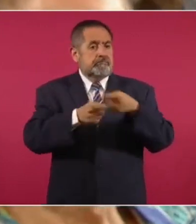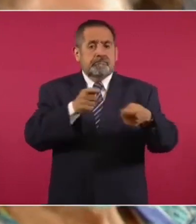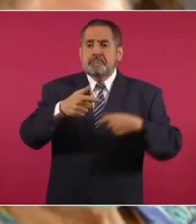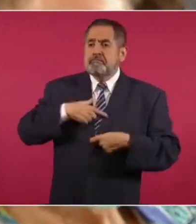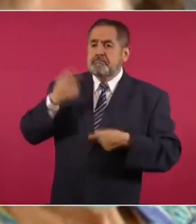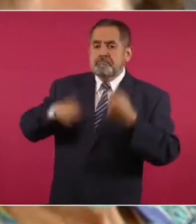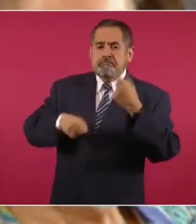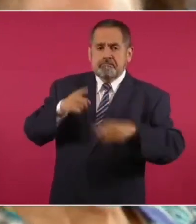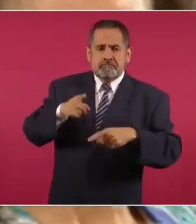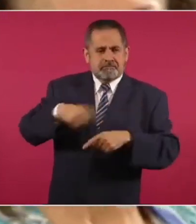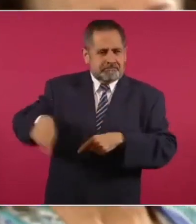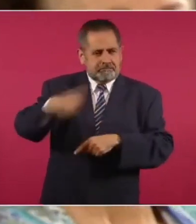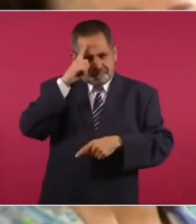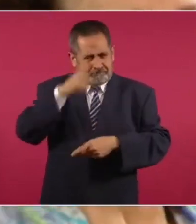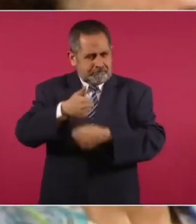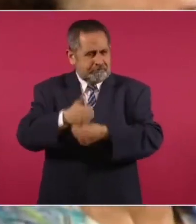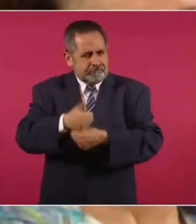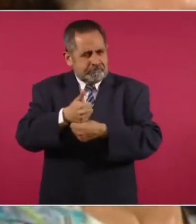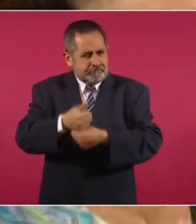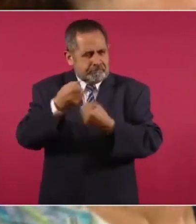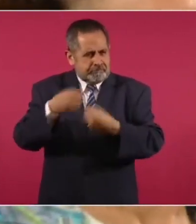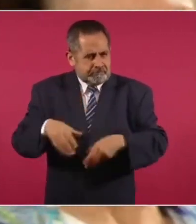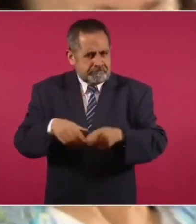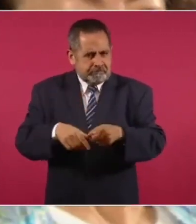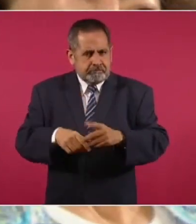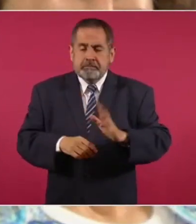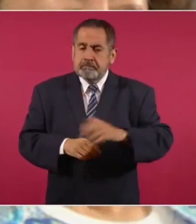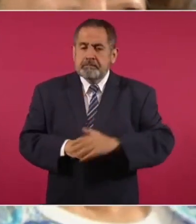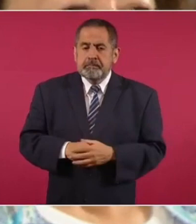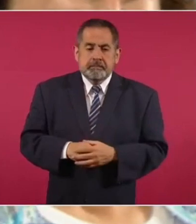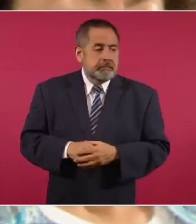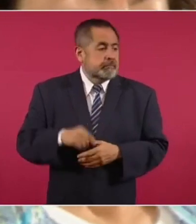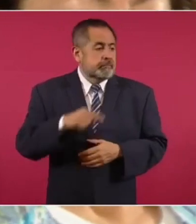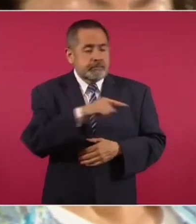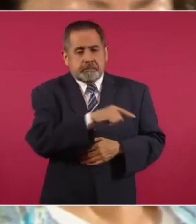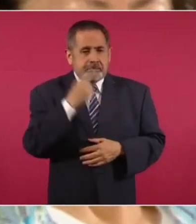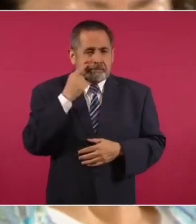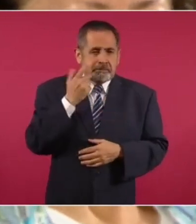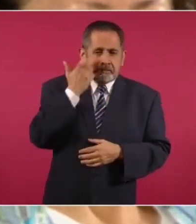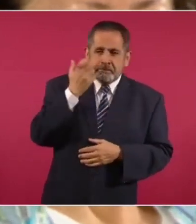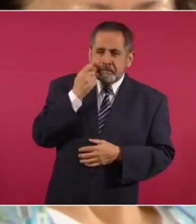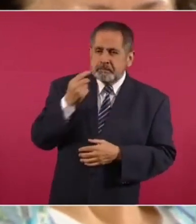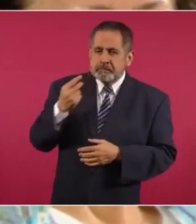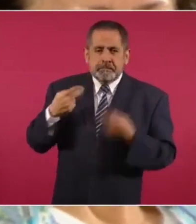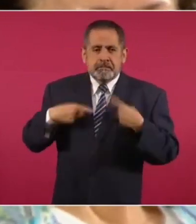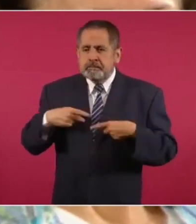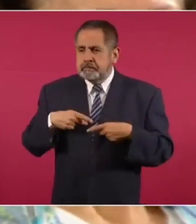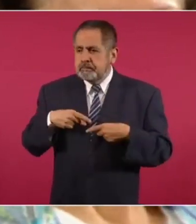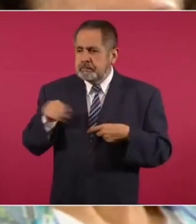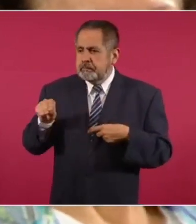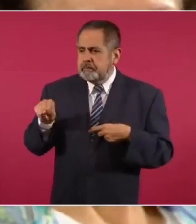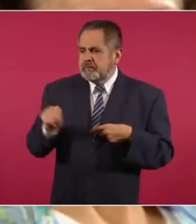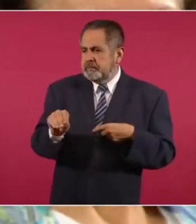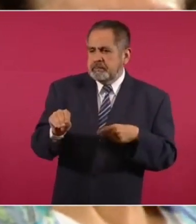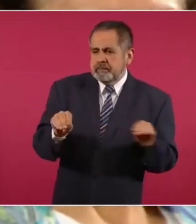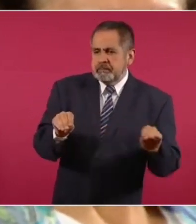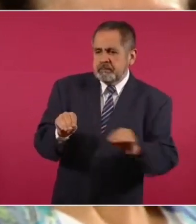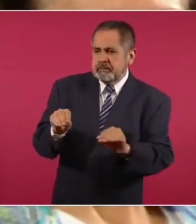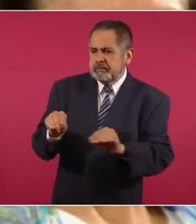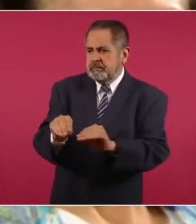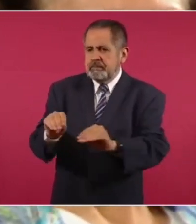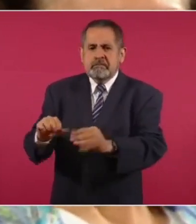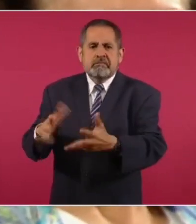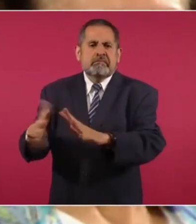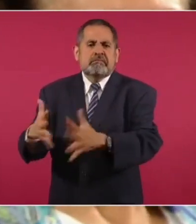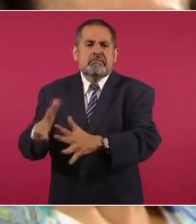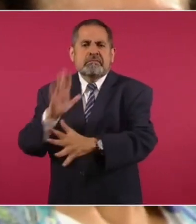instituciones que atienden víctimas. Y entonces así insertan alfiles que diseñan procesos ineficaces para